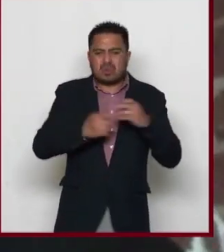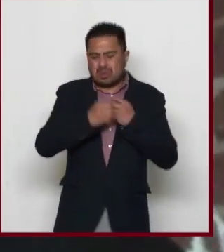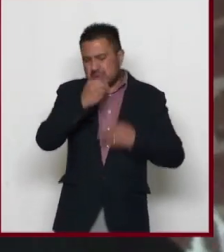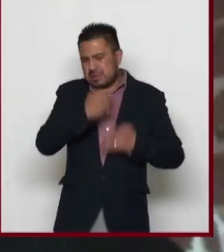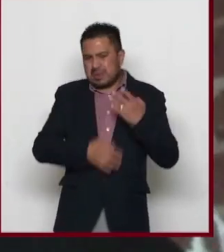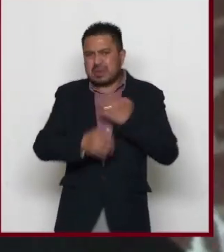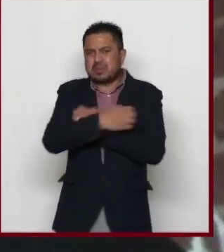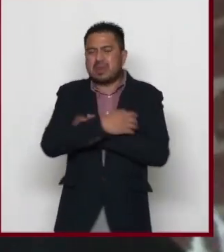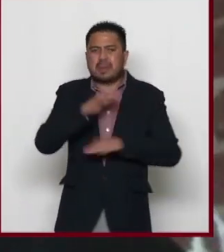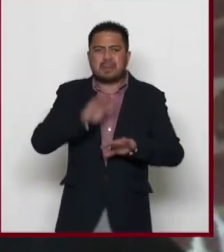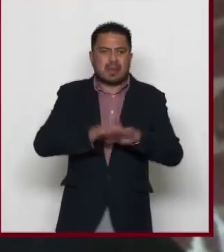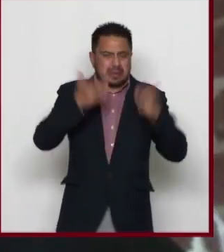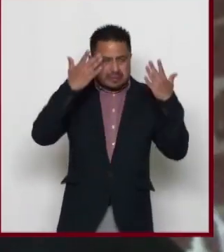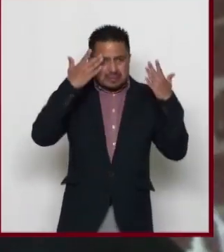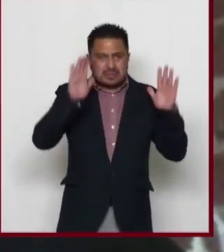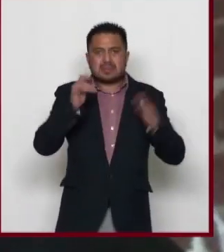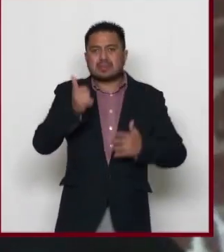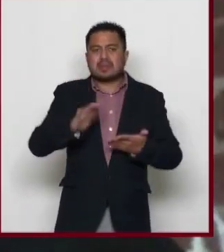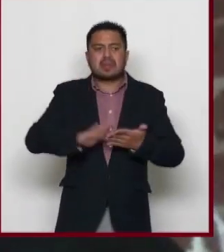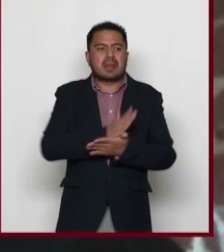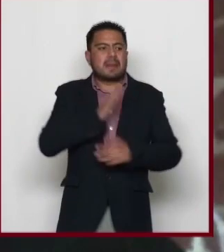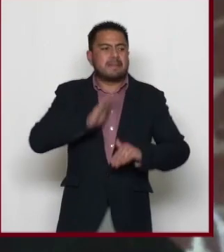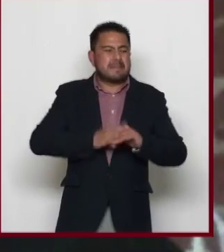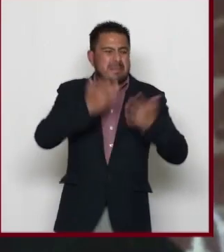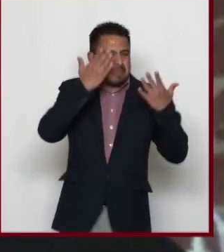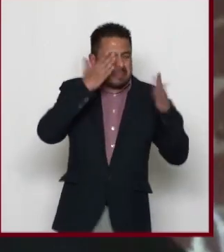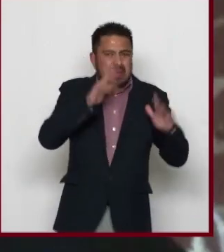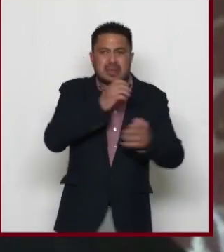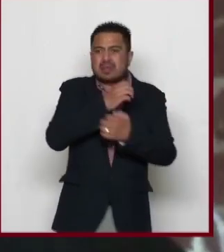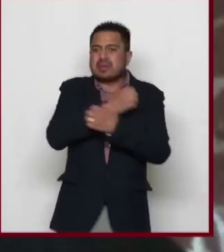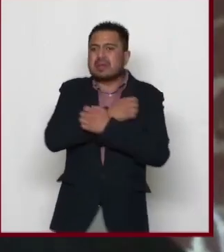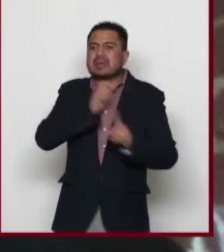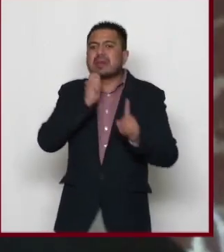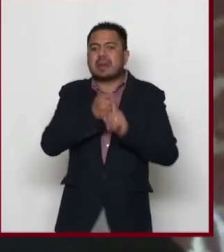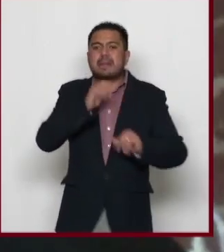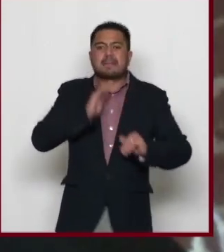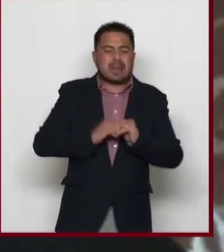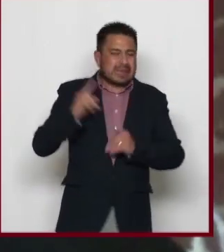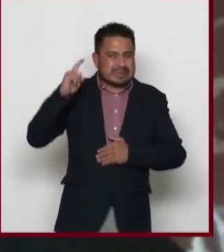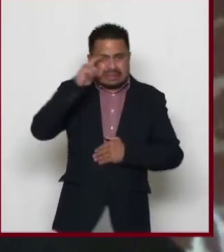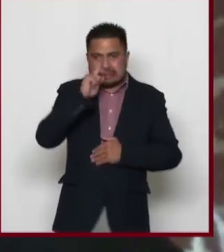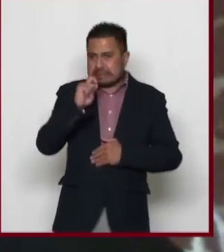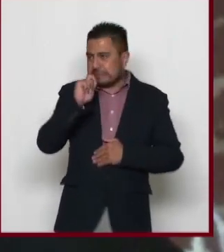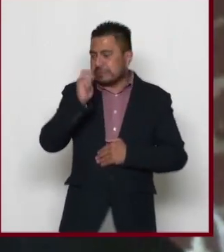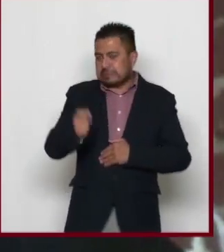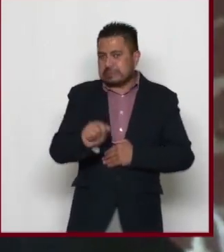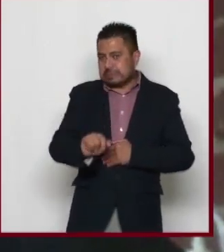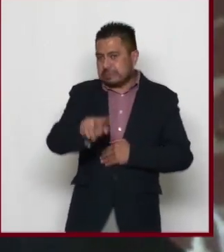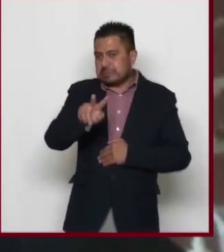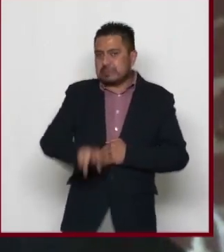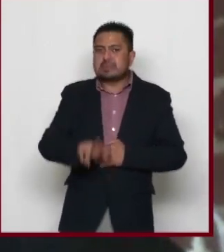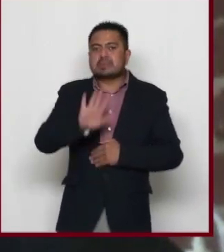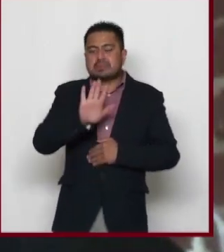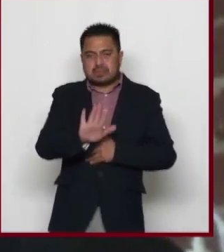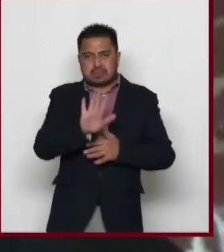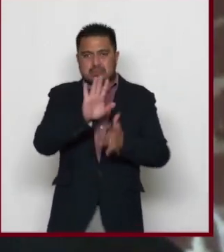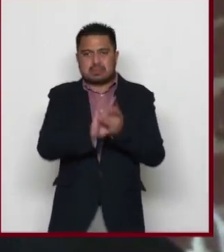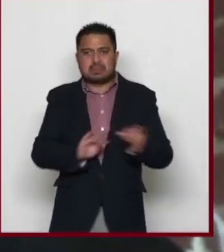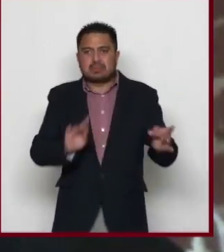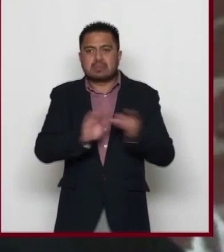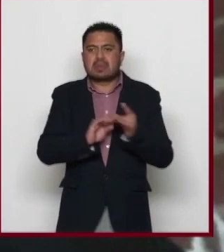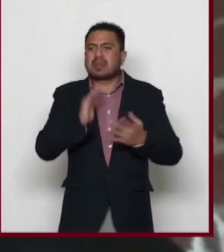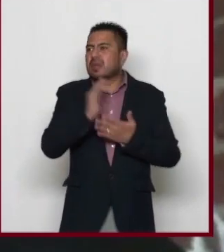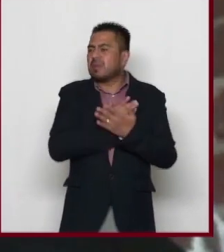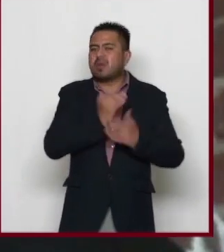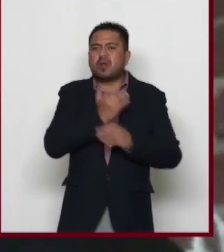un montón de cosas, una educación amplia. Y cuanto más amplia es la educación, pues más difícil